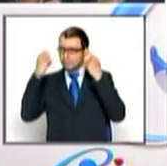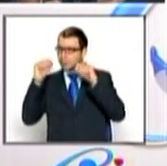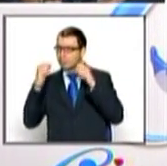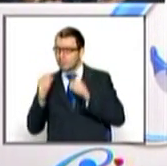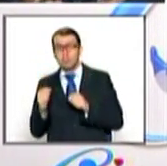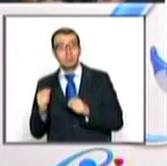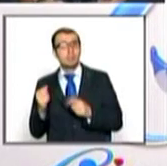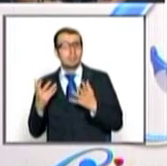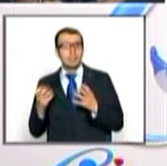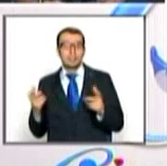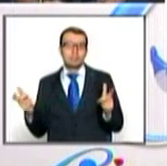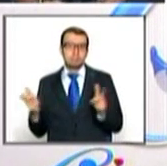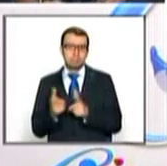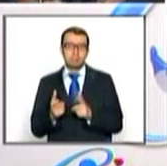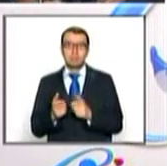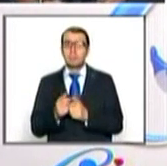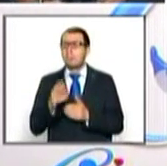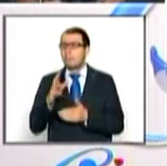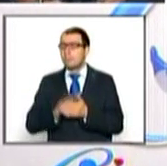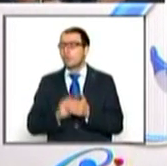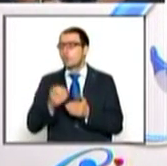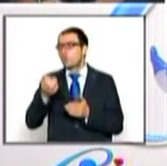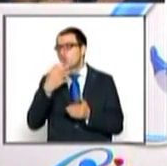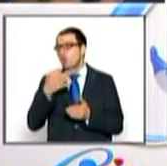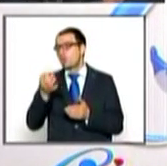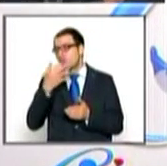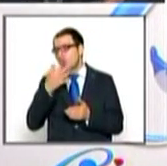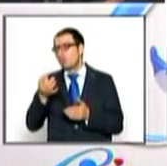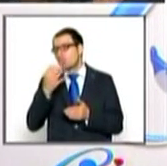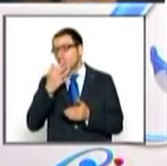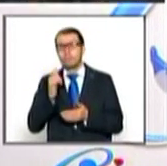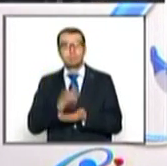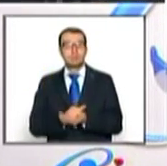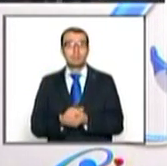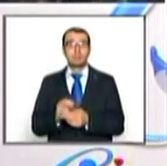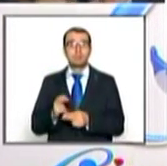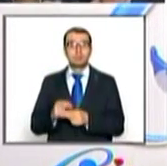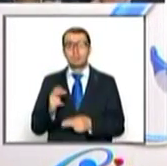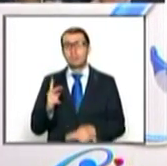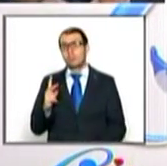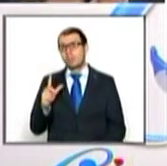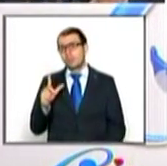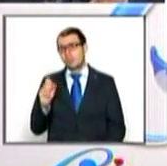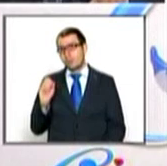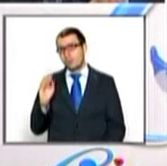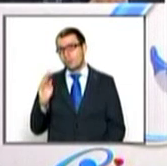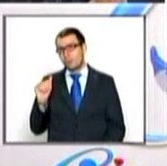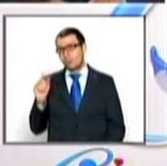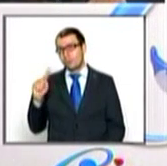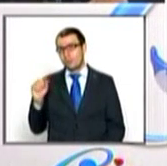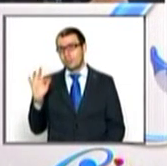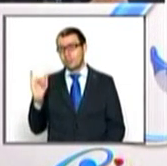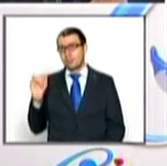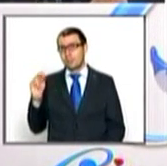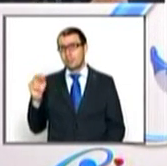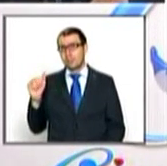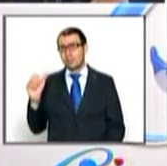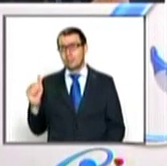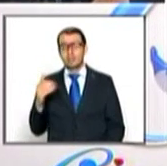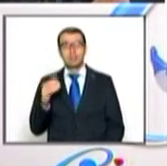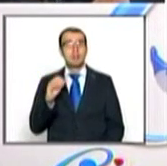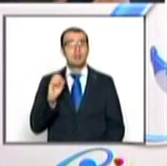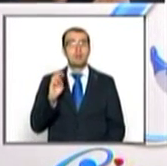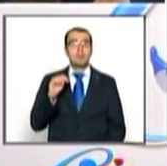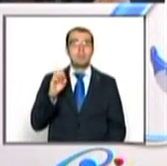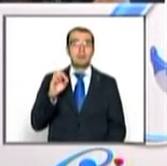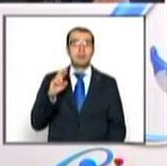reducir esos medicamentos que el paciente consume, o sea, la lovastatina, el omeprazol, el losartán, la glibenclavida, la atormina,